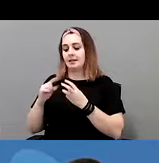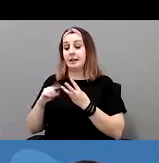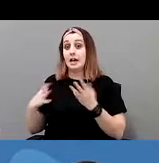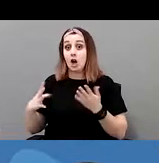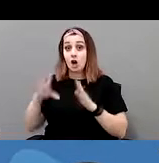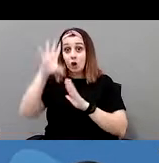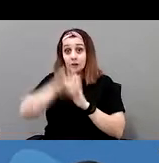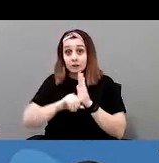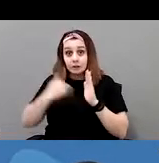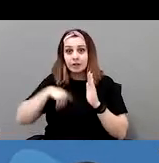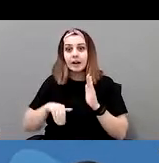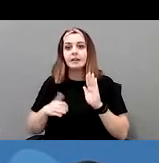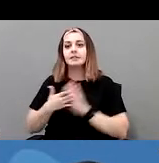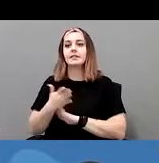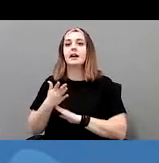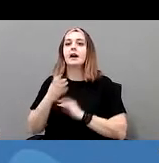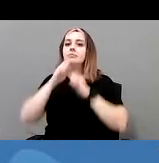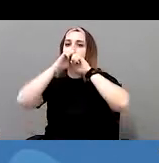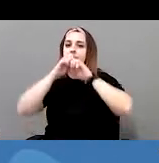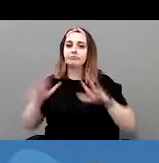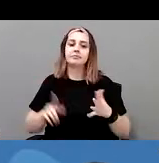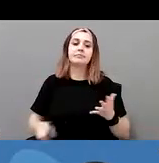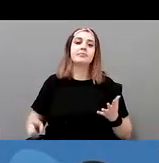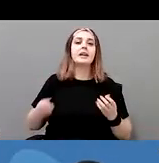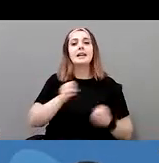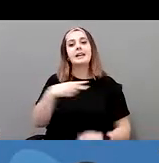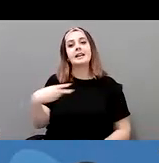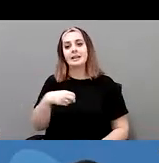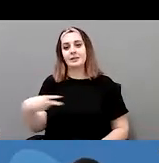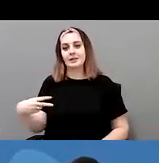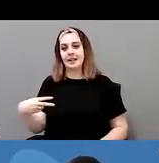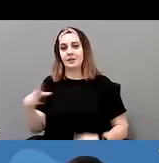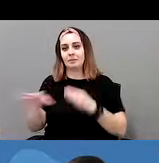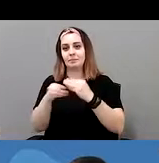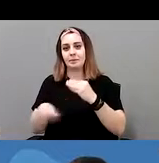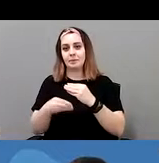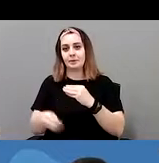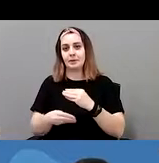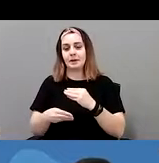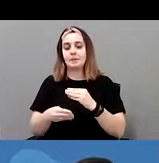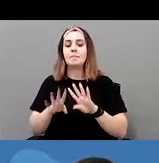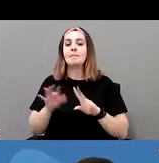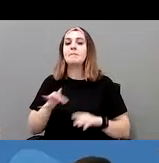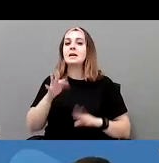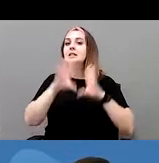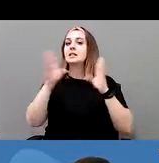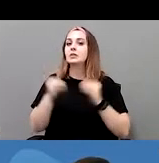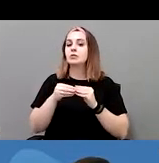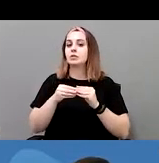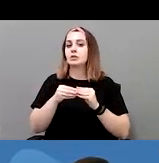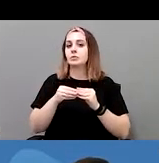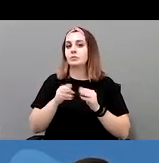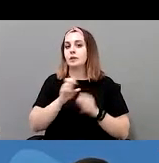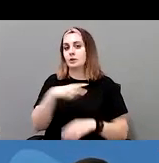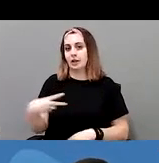ya haremos una nueva difusión de los resultados y os trasladaremos los resultados globales del estudio.